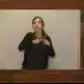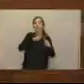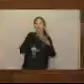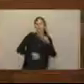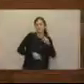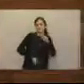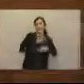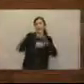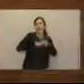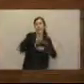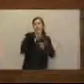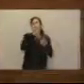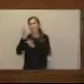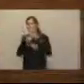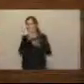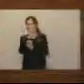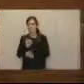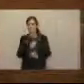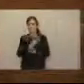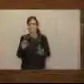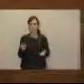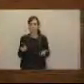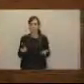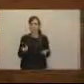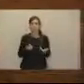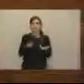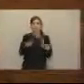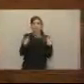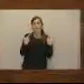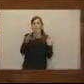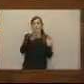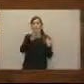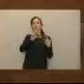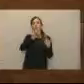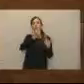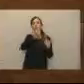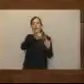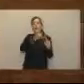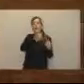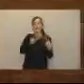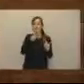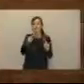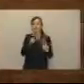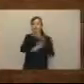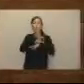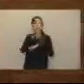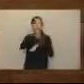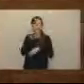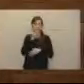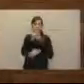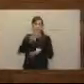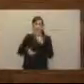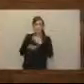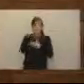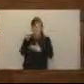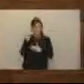la universalidad, señor Ordiales, dígaselo a la consejera. Se lo escuchábamos decir la semana pasada cuando